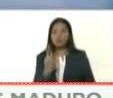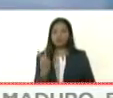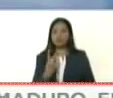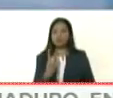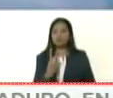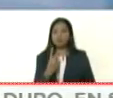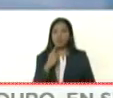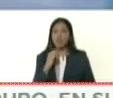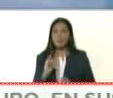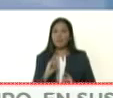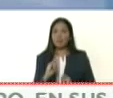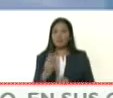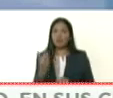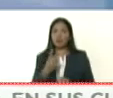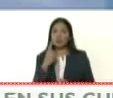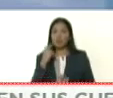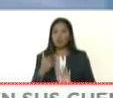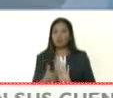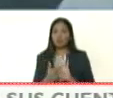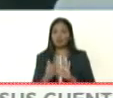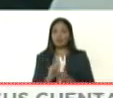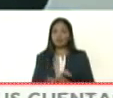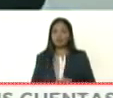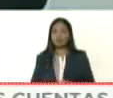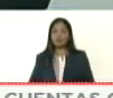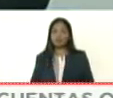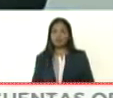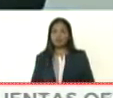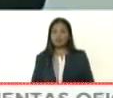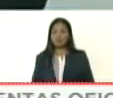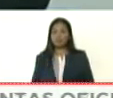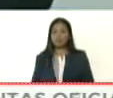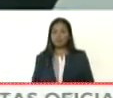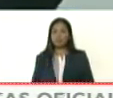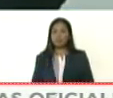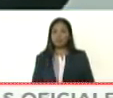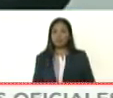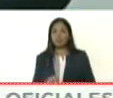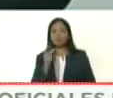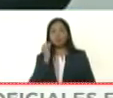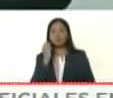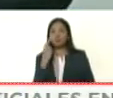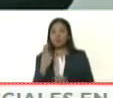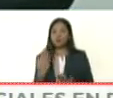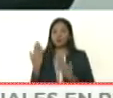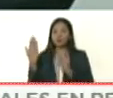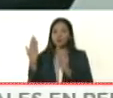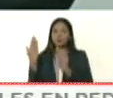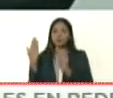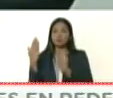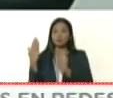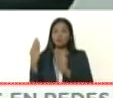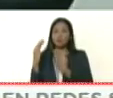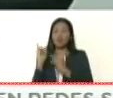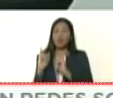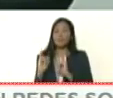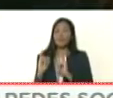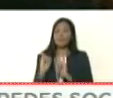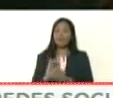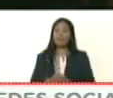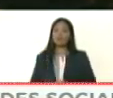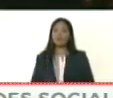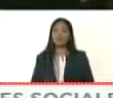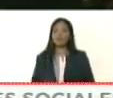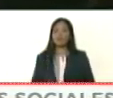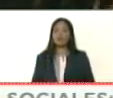esta misma señora que ustedes ven aquí. Y esta señora que ustedes ven aquí, de perfil,